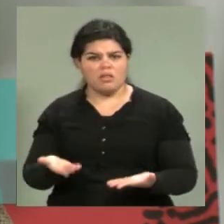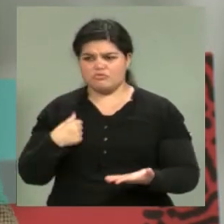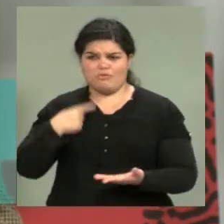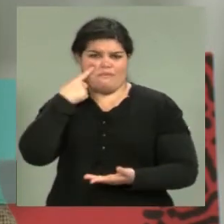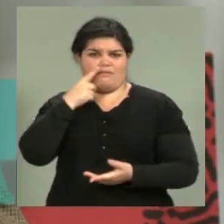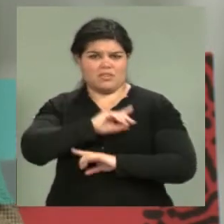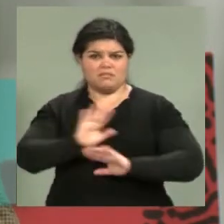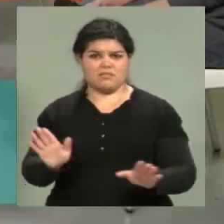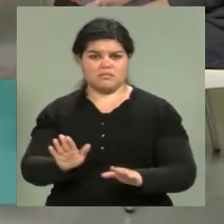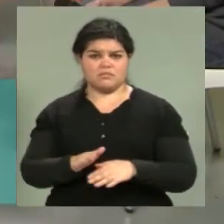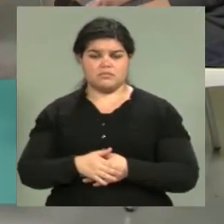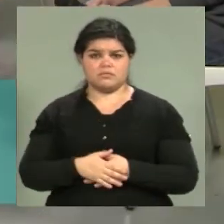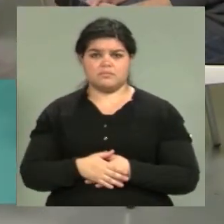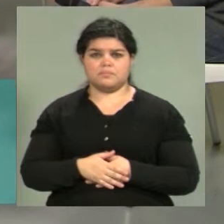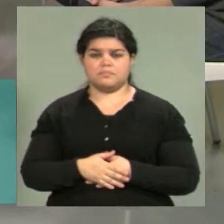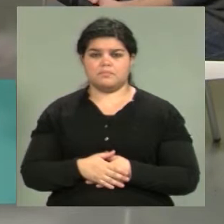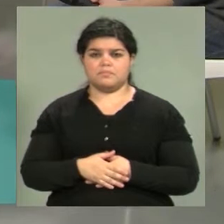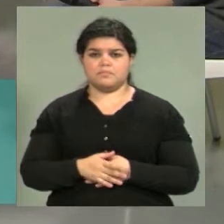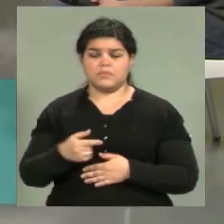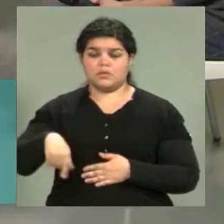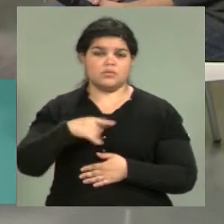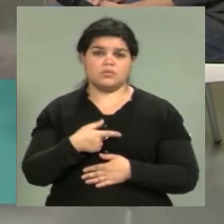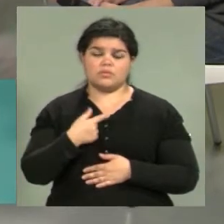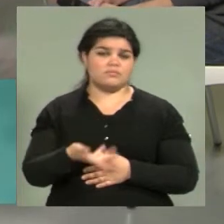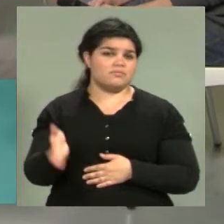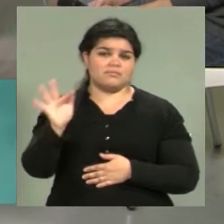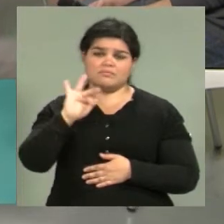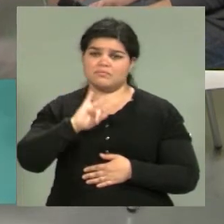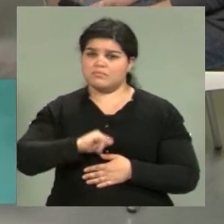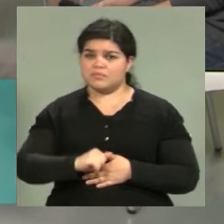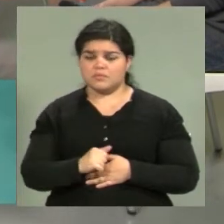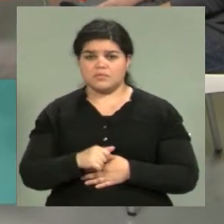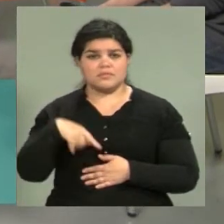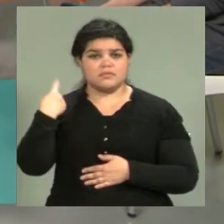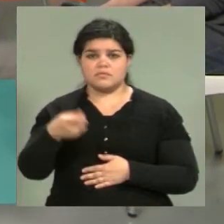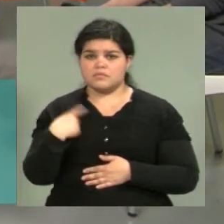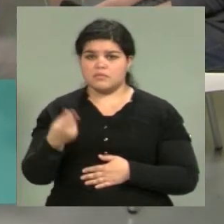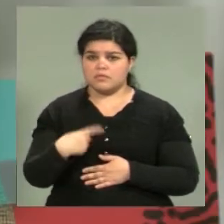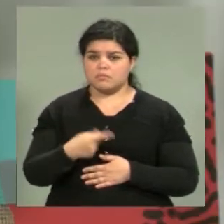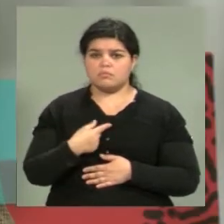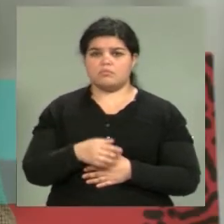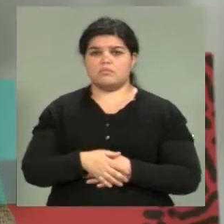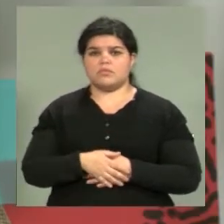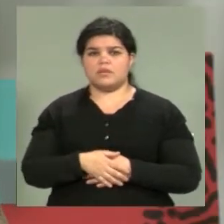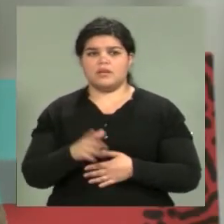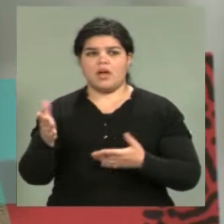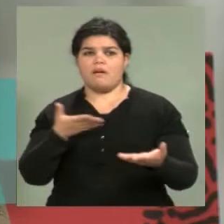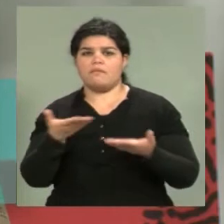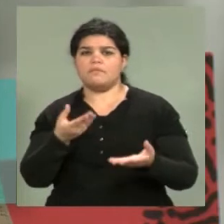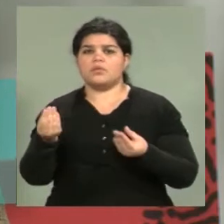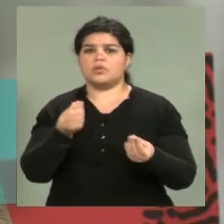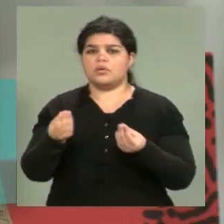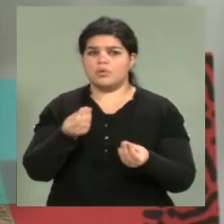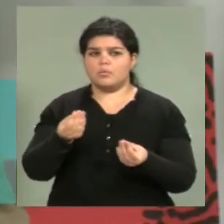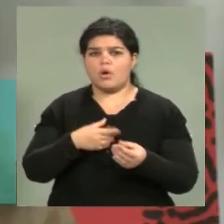Entonces, nosotros eso lo vivimos ahí a diario y permanentemente tenemos que estar manejando. Afortunadamente